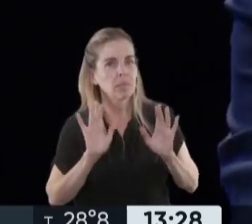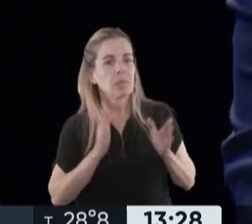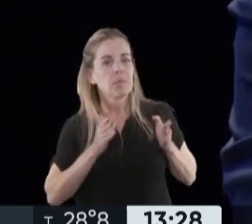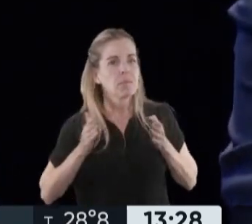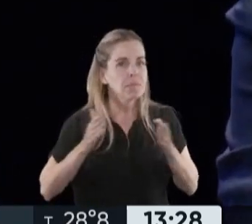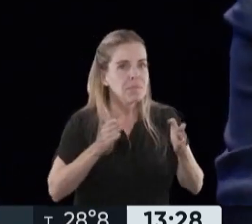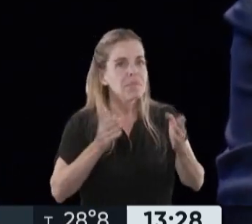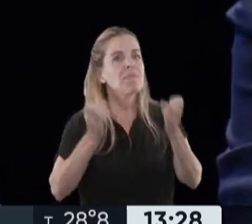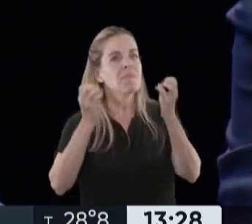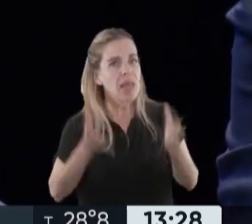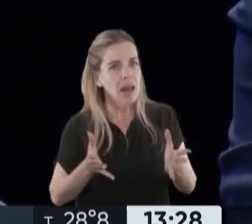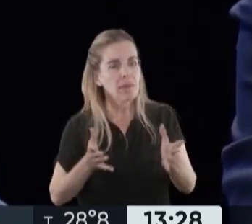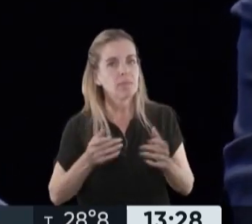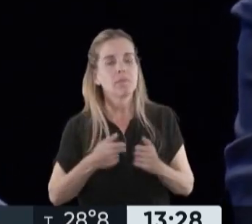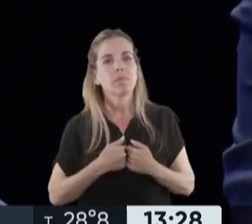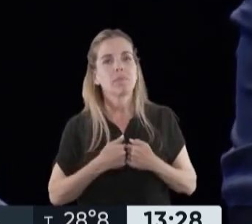Creo que